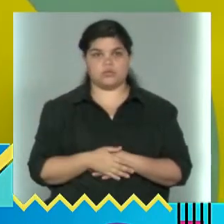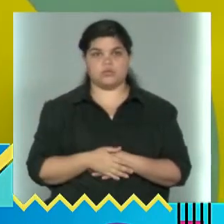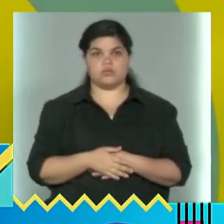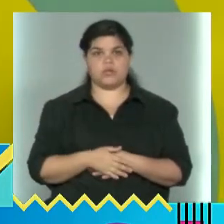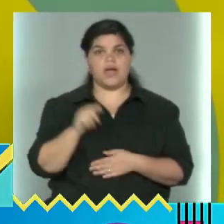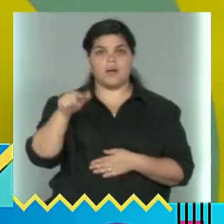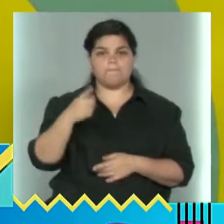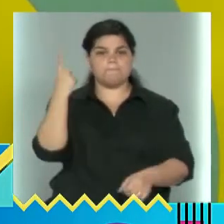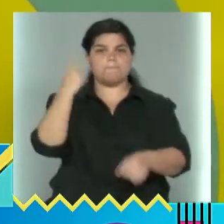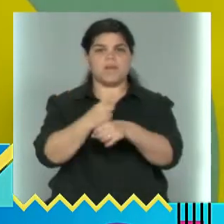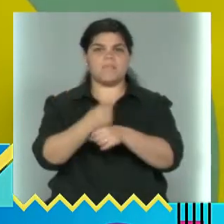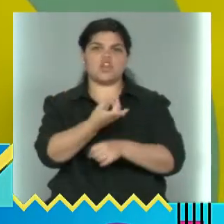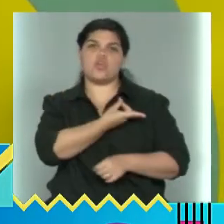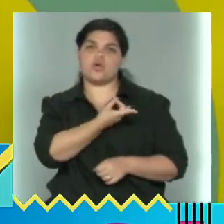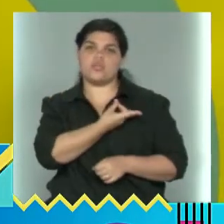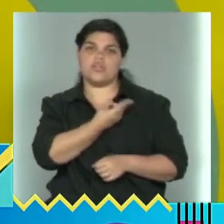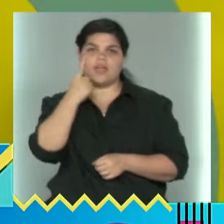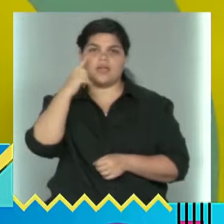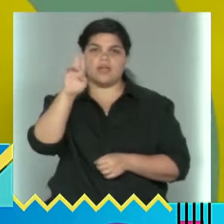primeramente en Irak en el 2003,